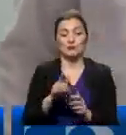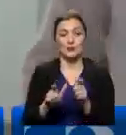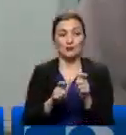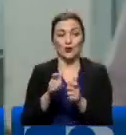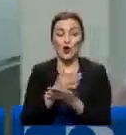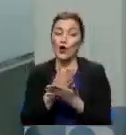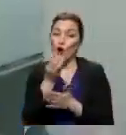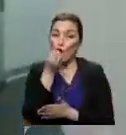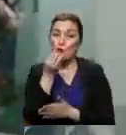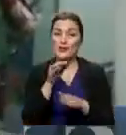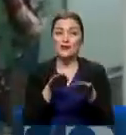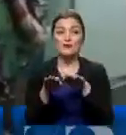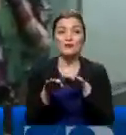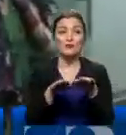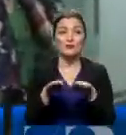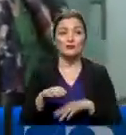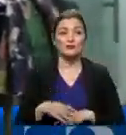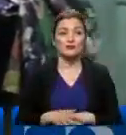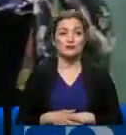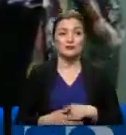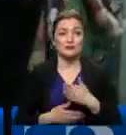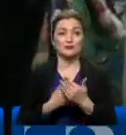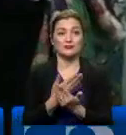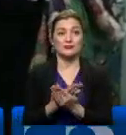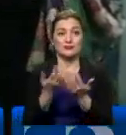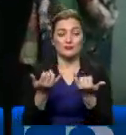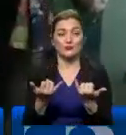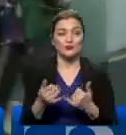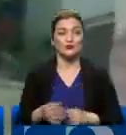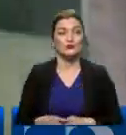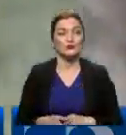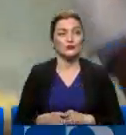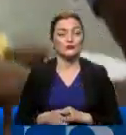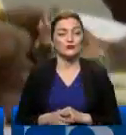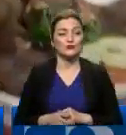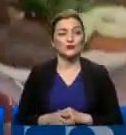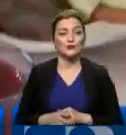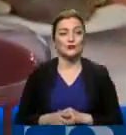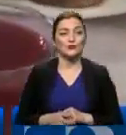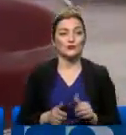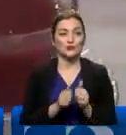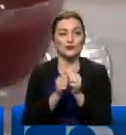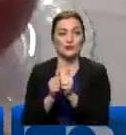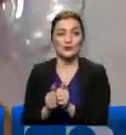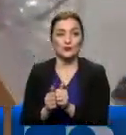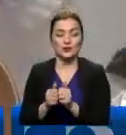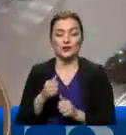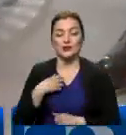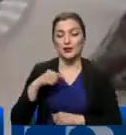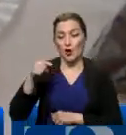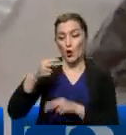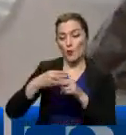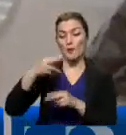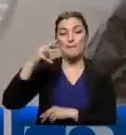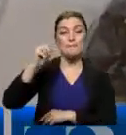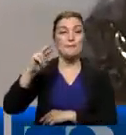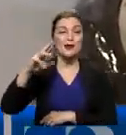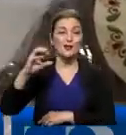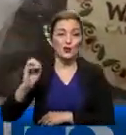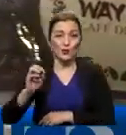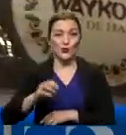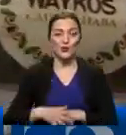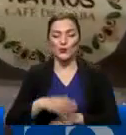que tiene Ibarra y que se va a ofrecer justamente en esta feria. También nos acompaña el señor Marco Carlos Sama. Muy buenos